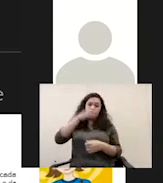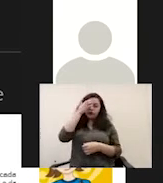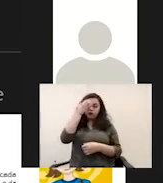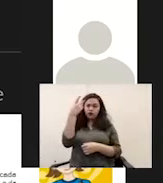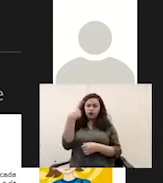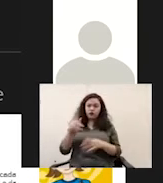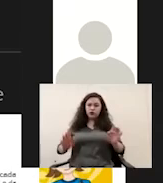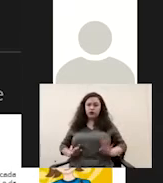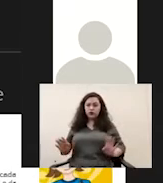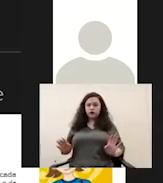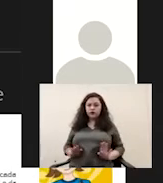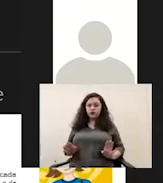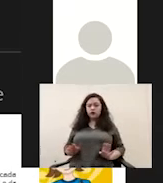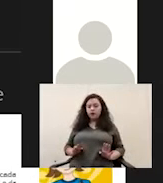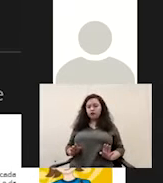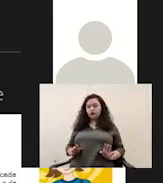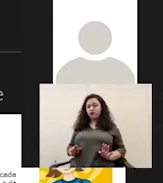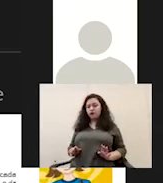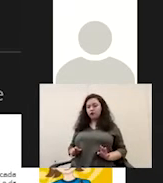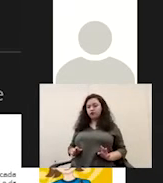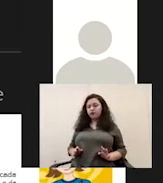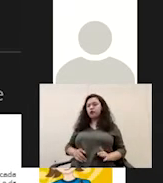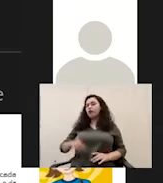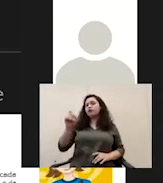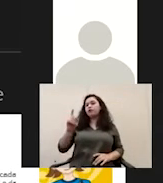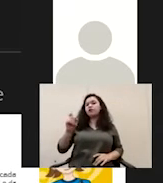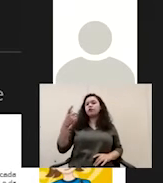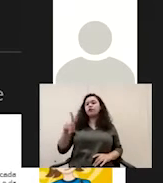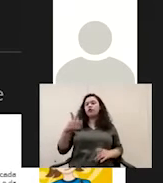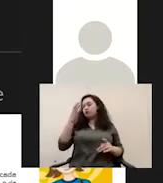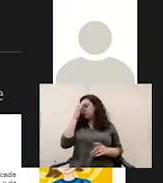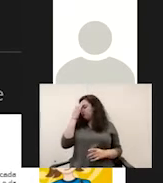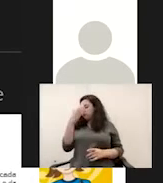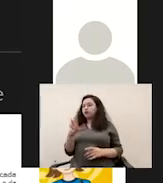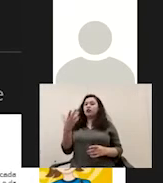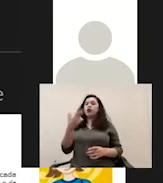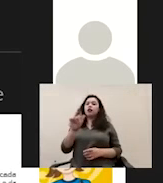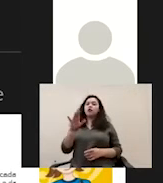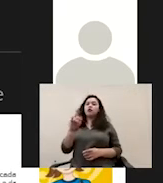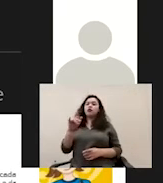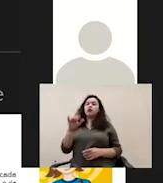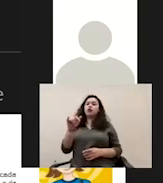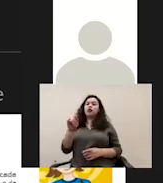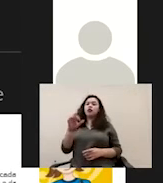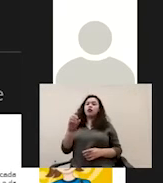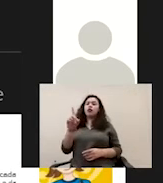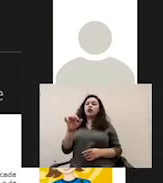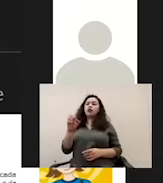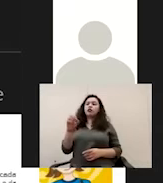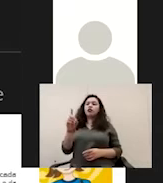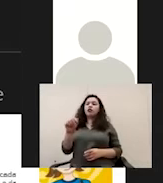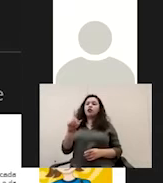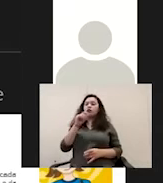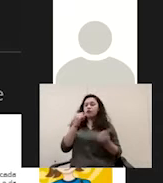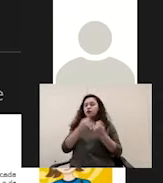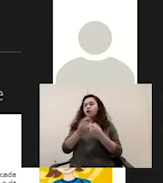condición en la que se encuentran nuestros depósitos de agua, pero por eso es importante que se clore. Hay hipoclorito de calcio en pastilla, que era lo que les comentaba